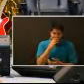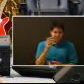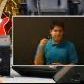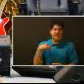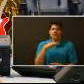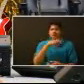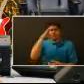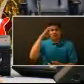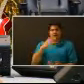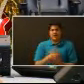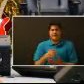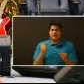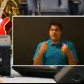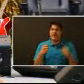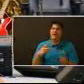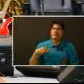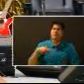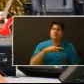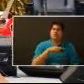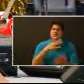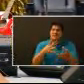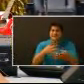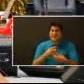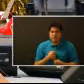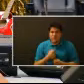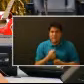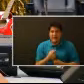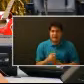creamos y que la hagamos nuestra. Amén.